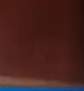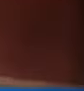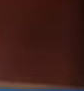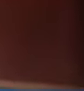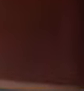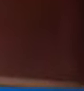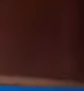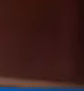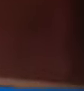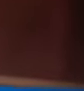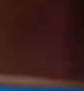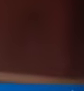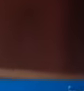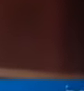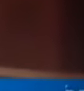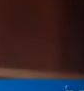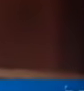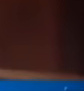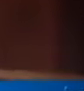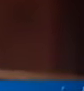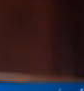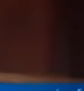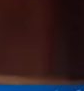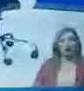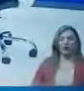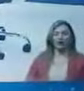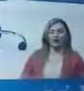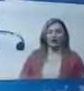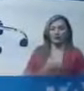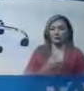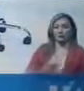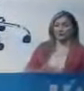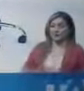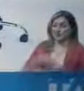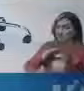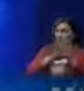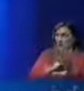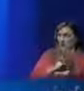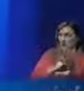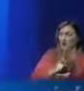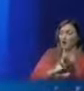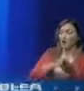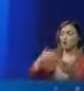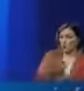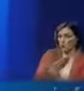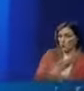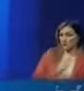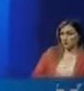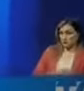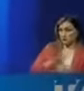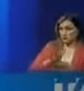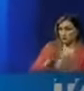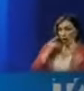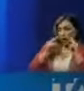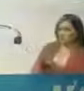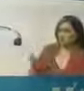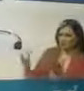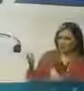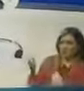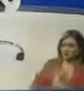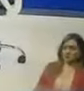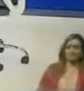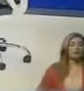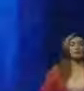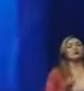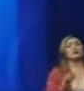a Virgilio Saquicela como el subpresidente, esto responde. Nosotros estamos a la espera de que este asunto se